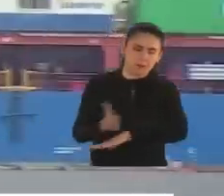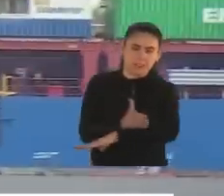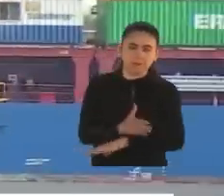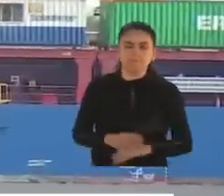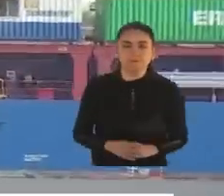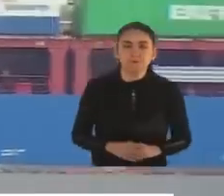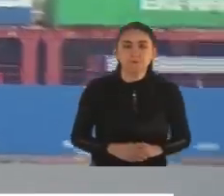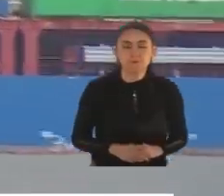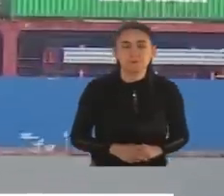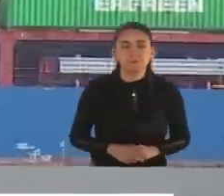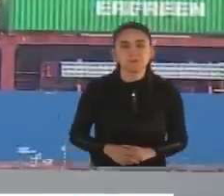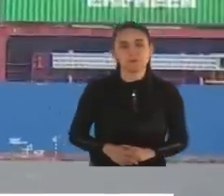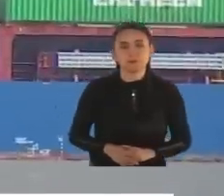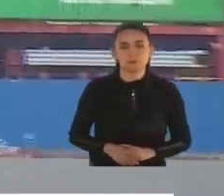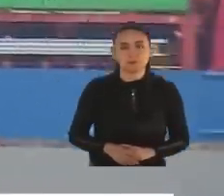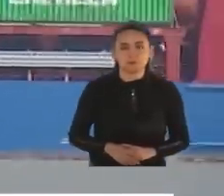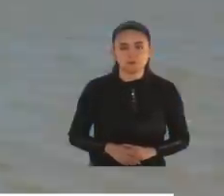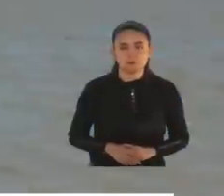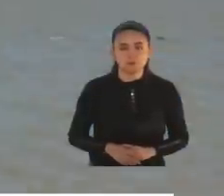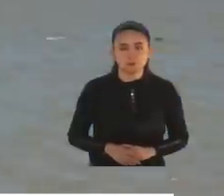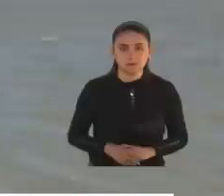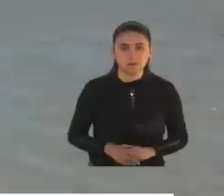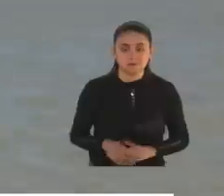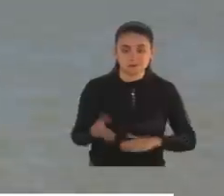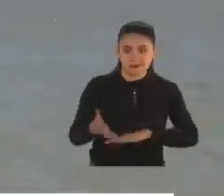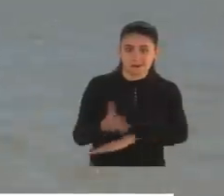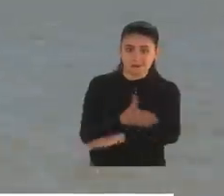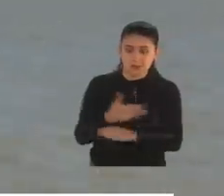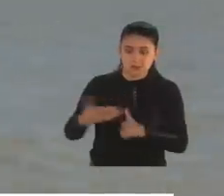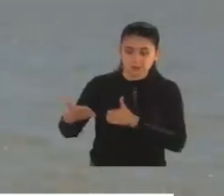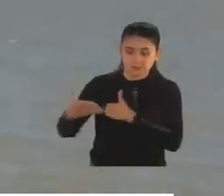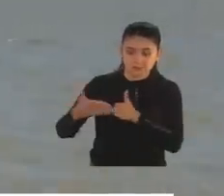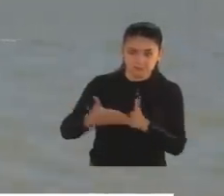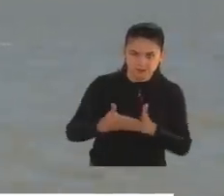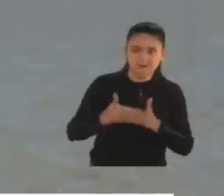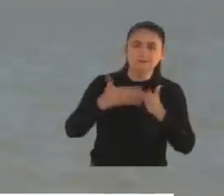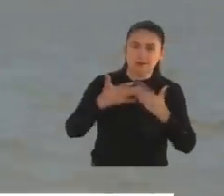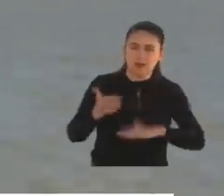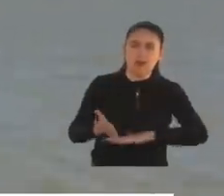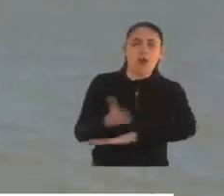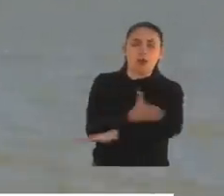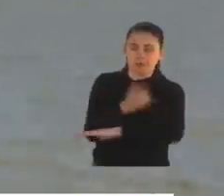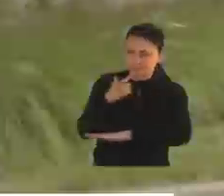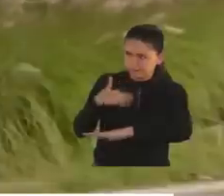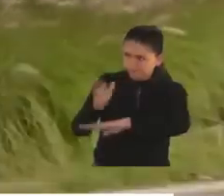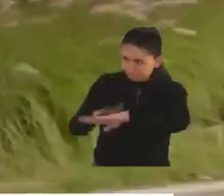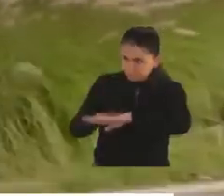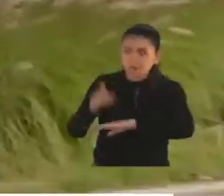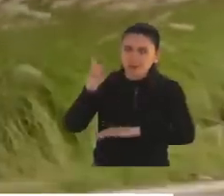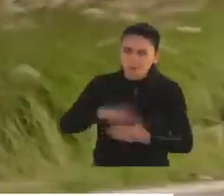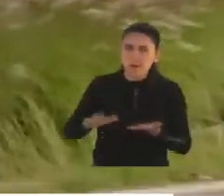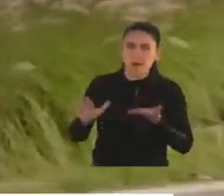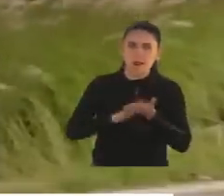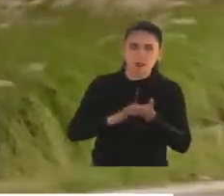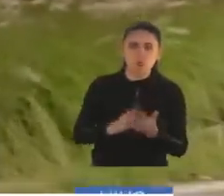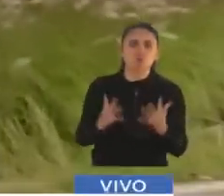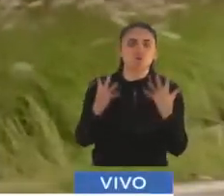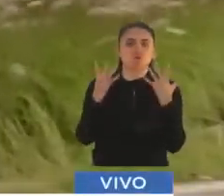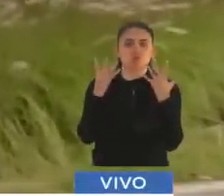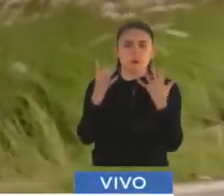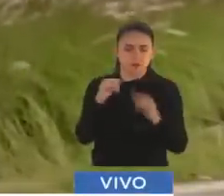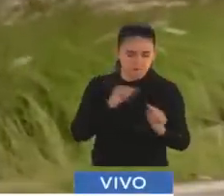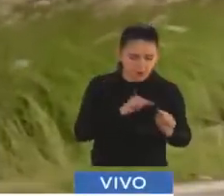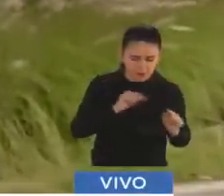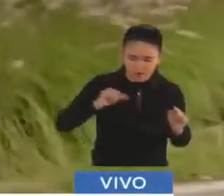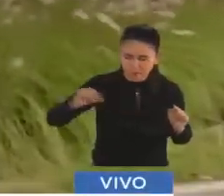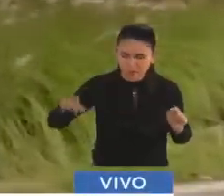Hay que agregar que antes de que zarpara esta embarcación, las autoridades habían establecido un nuevo calado operativo, establecido en los 9.2 metros. No se